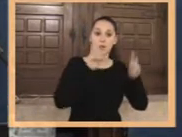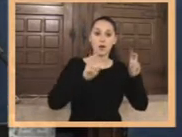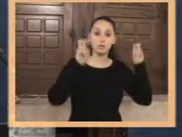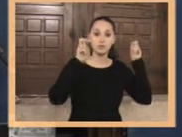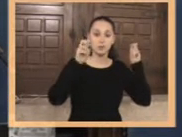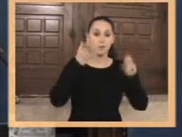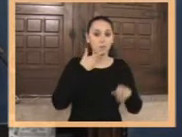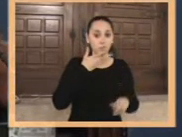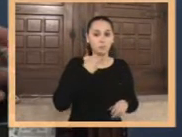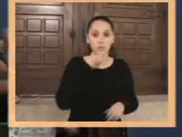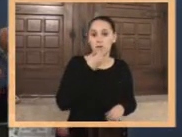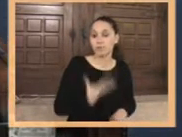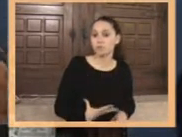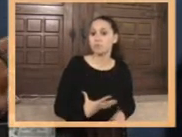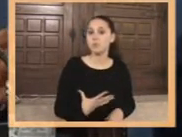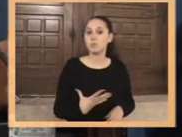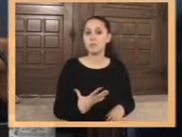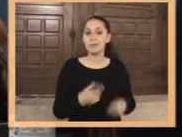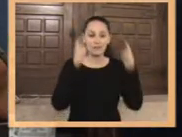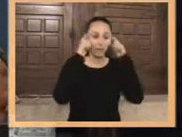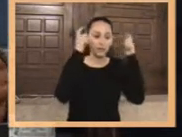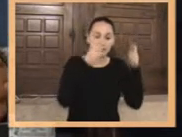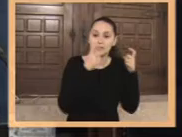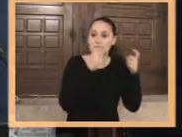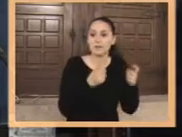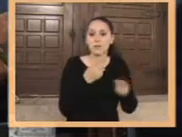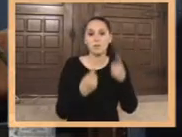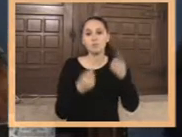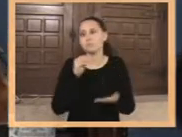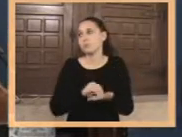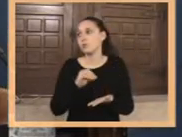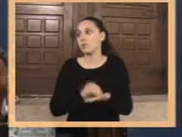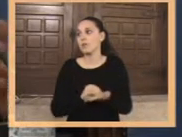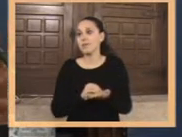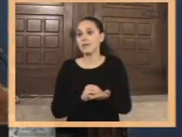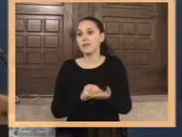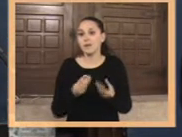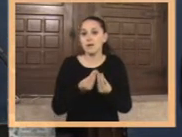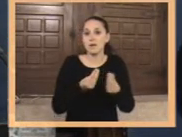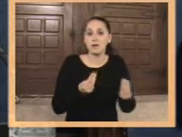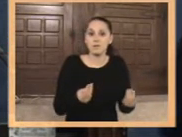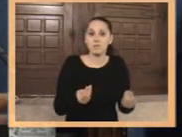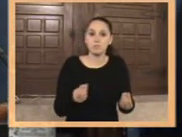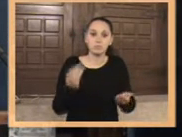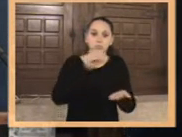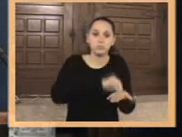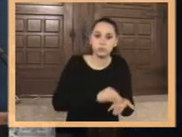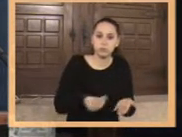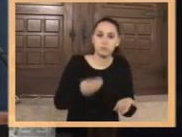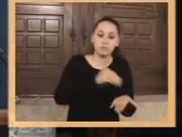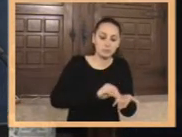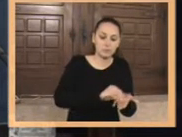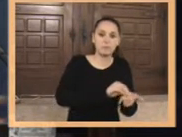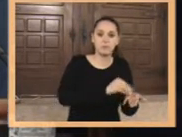medios que parcheando en determinadas ocasiones podamos suplir el problema que tiene el colector, pero ese no es